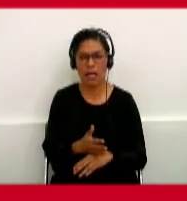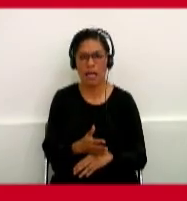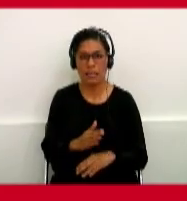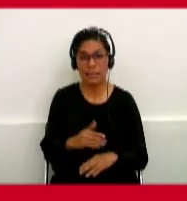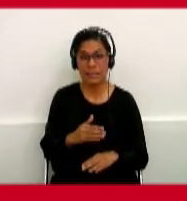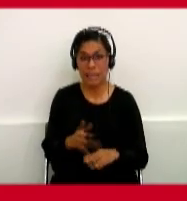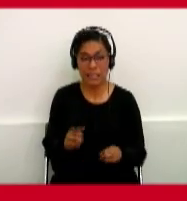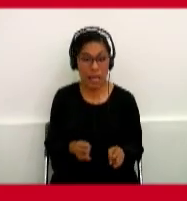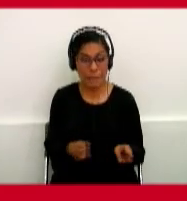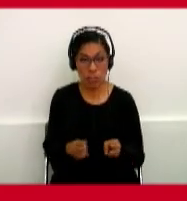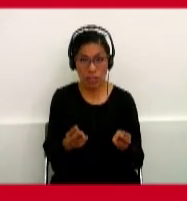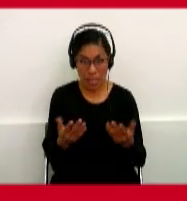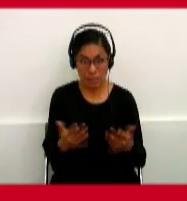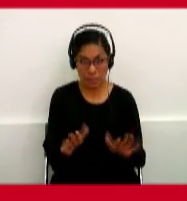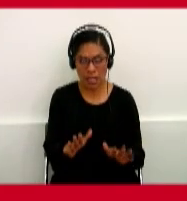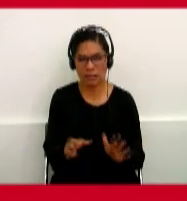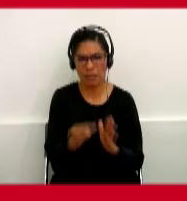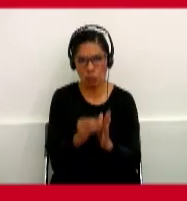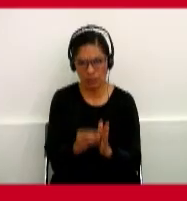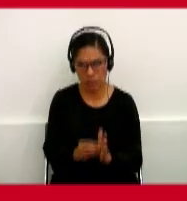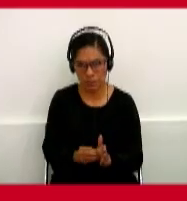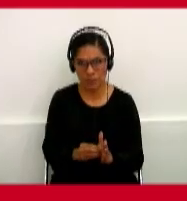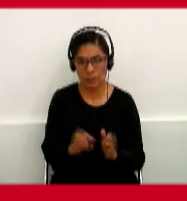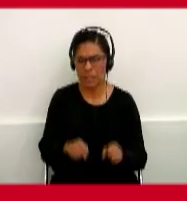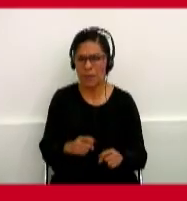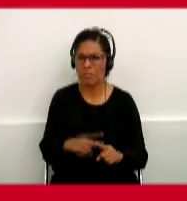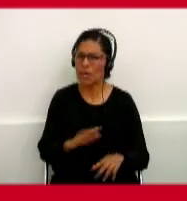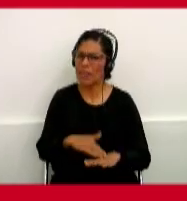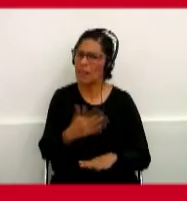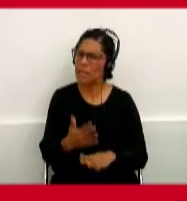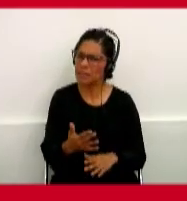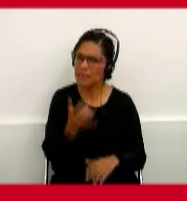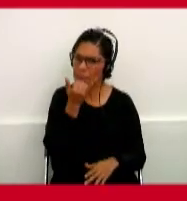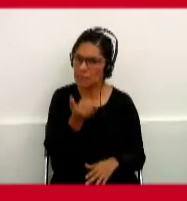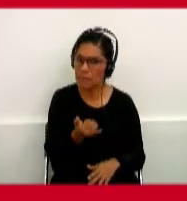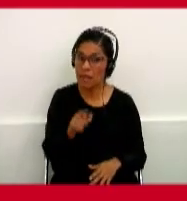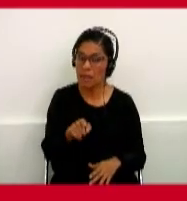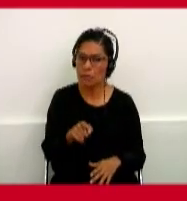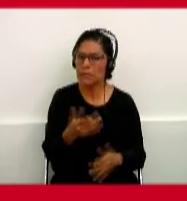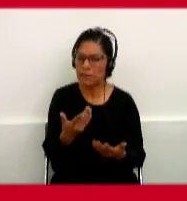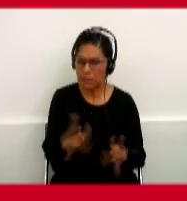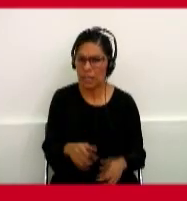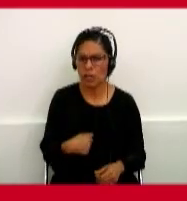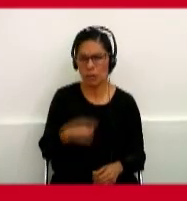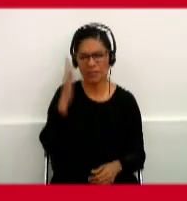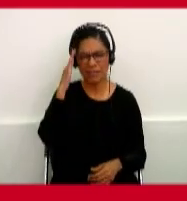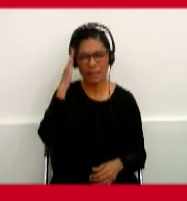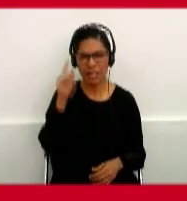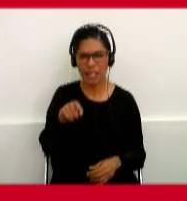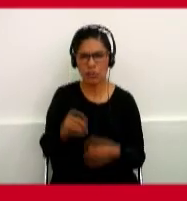de metodologías. Entonces, ¿qué es lo que sigue? Nosotros validar, o sea, ¿cómo lo validamos?